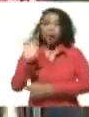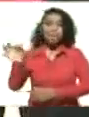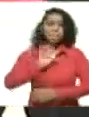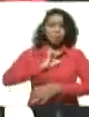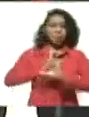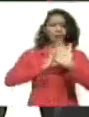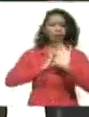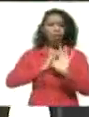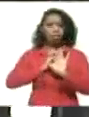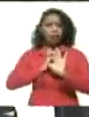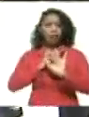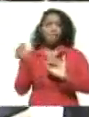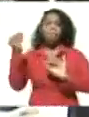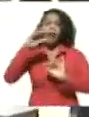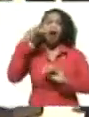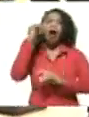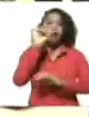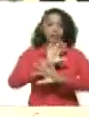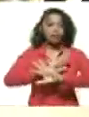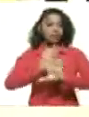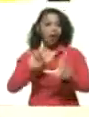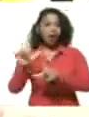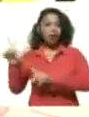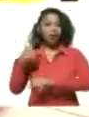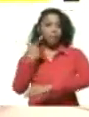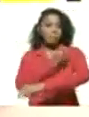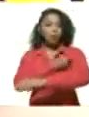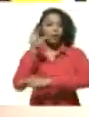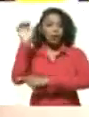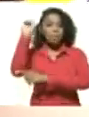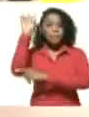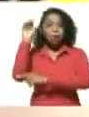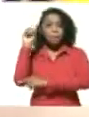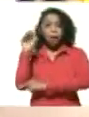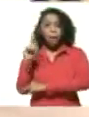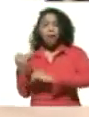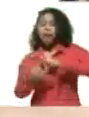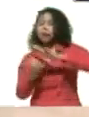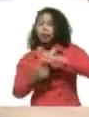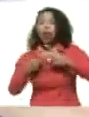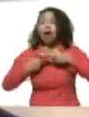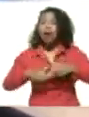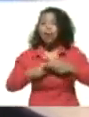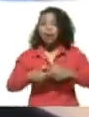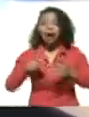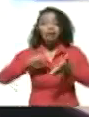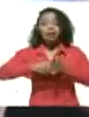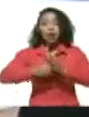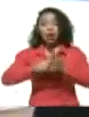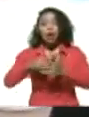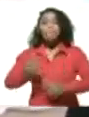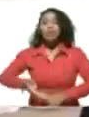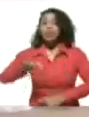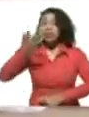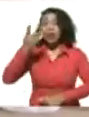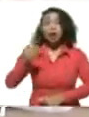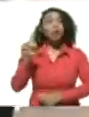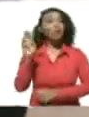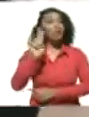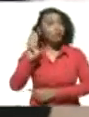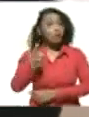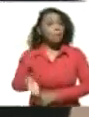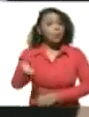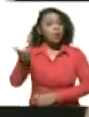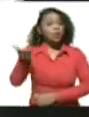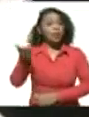y que además están vacunadas así que el semáforo es un instrumento una herramienta tecnológica muy útil para